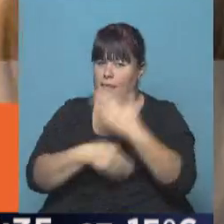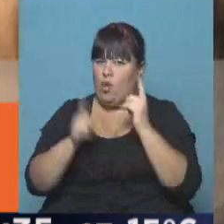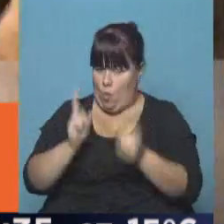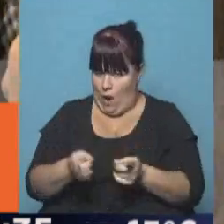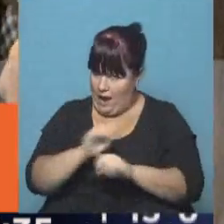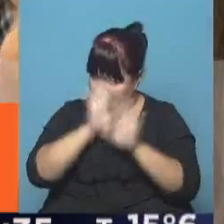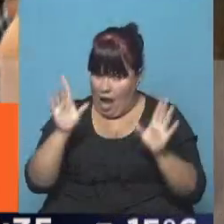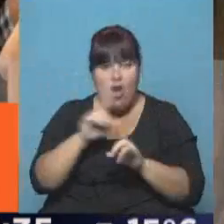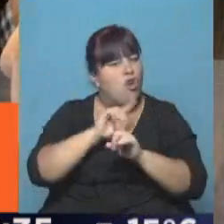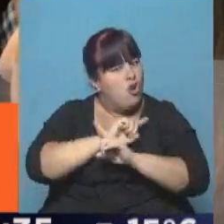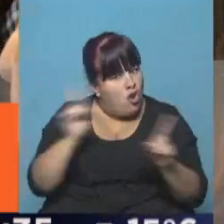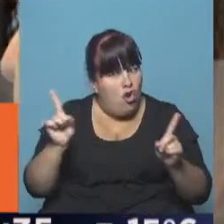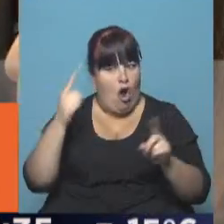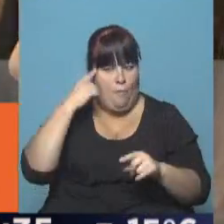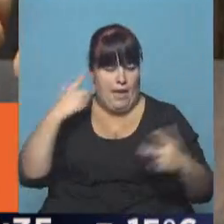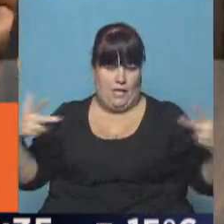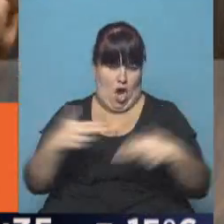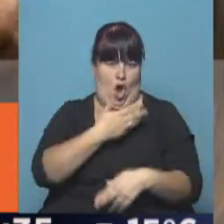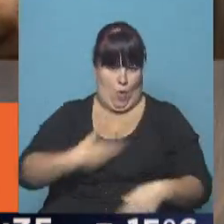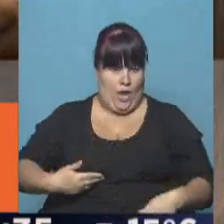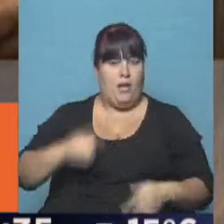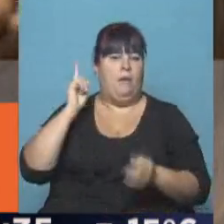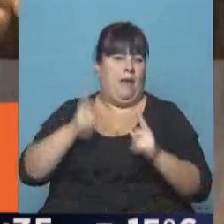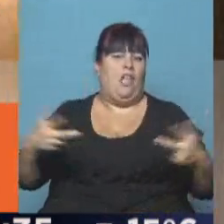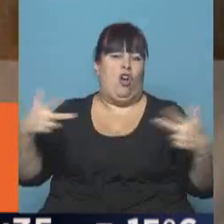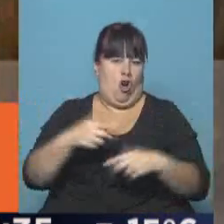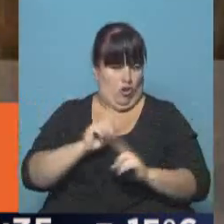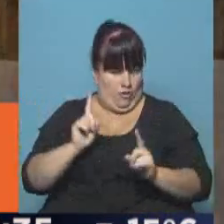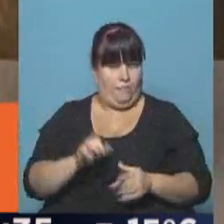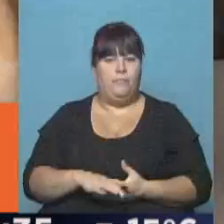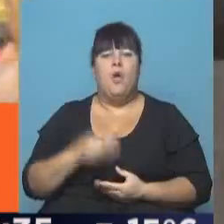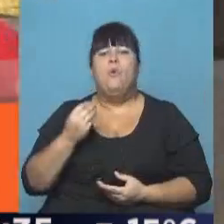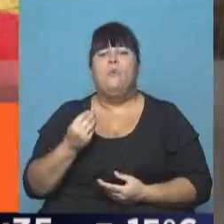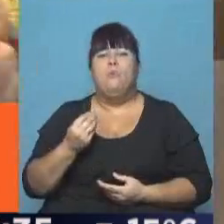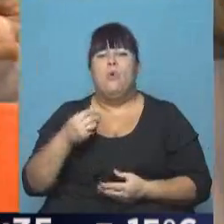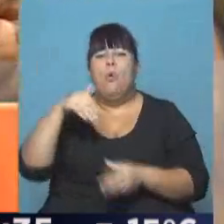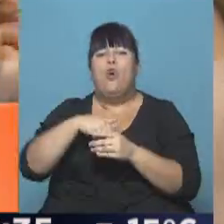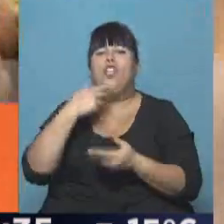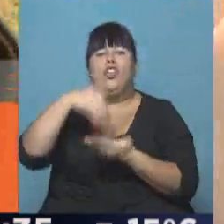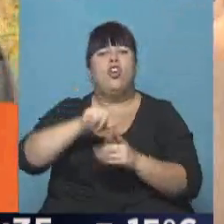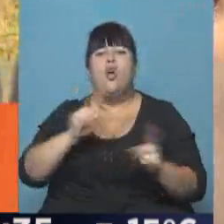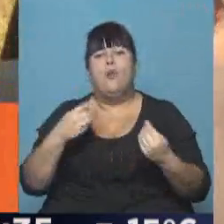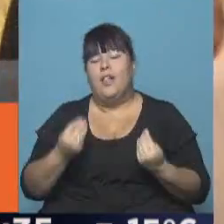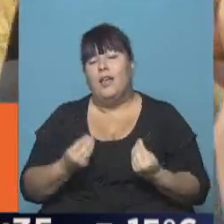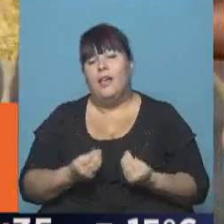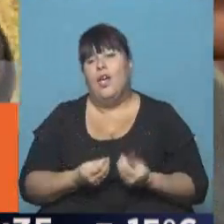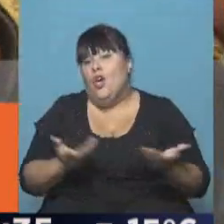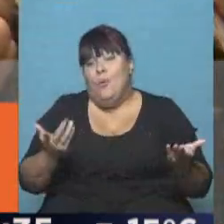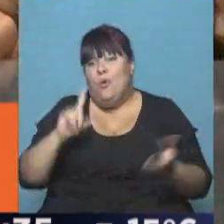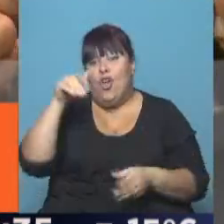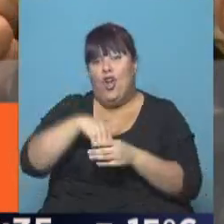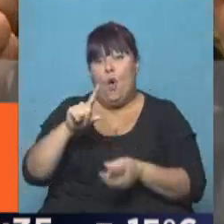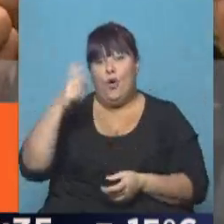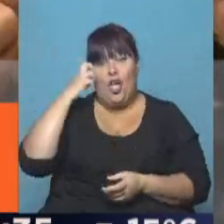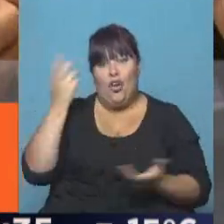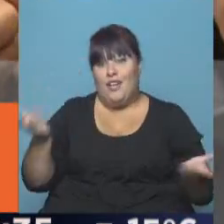Queda claro, no está previsto por el gobierno, se decidió cortar el apoyo. ¿Por qué no va a haber voto electrónico? Porque no se votó en el